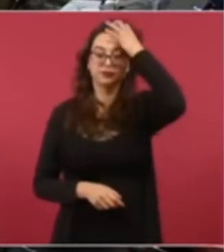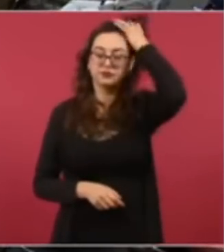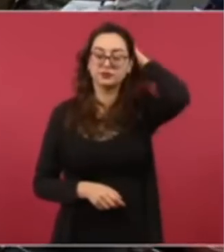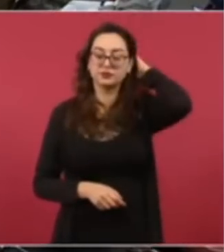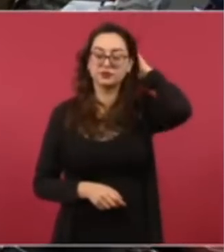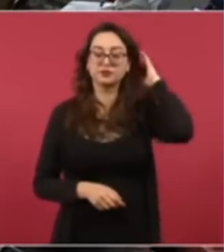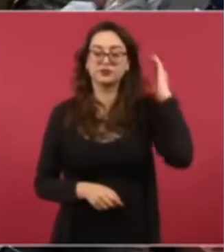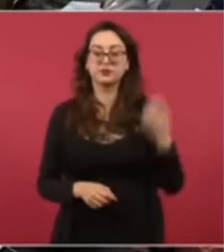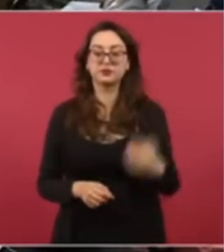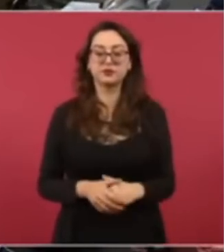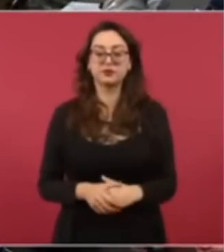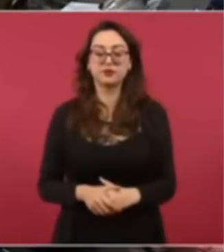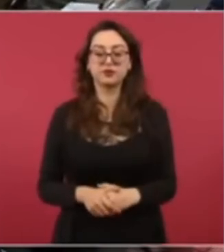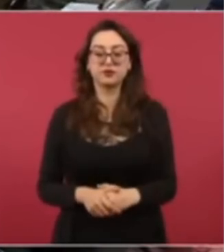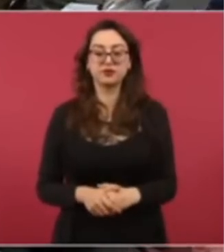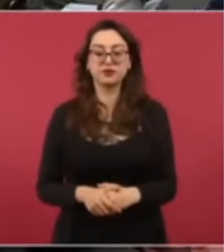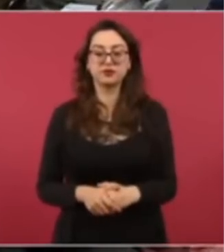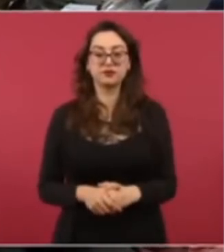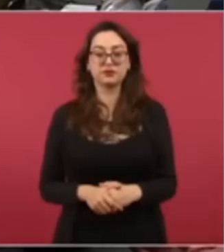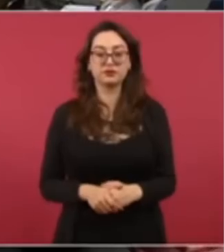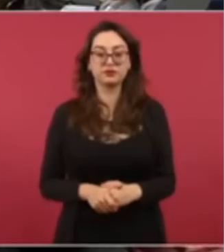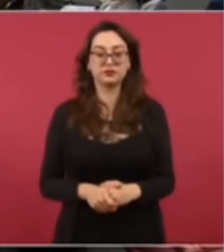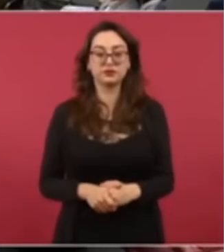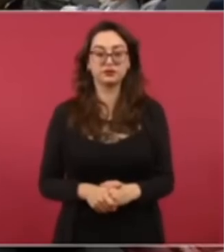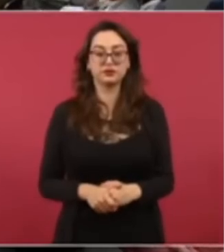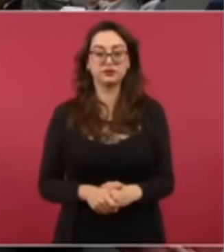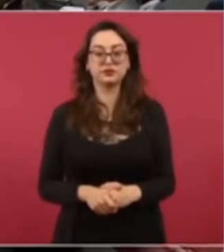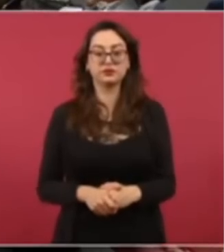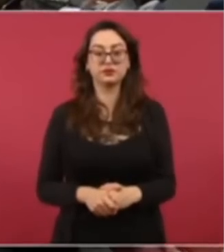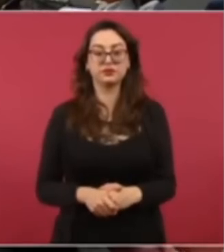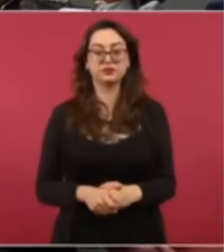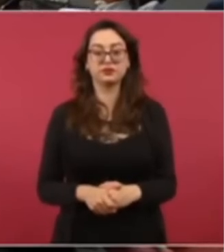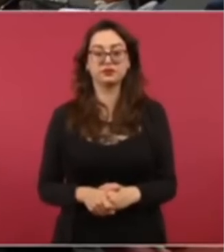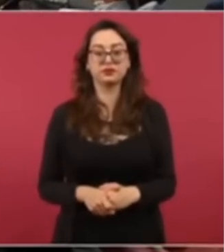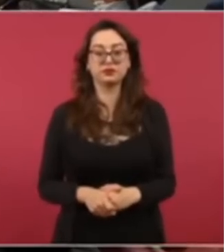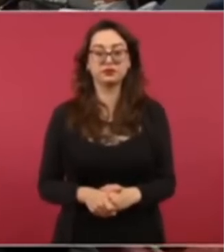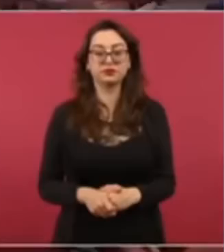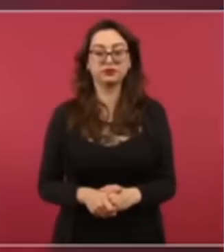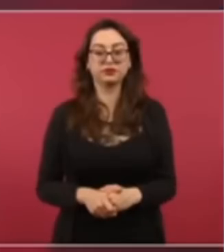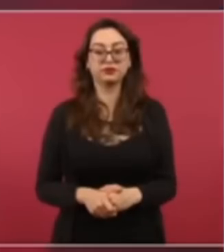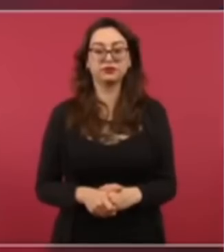Ejemplos como lo que es el de Casablanca, el de Rápido y Furioso. Porque lo permitían. Es que antes